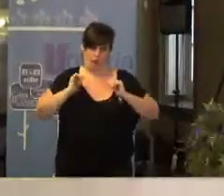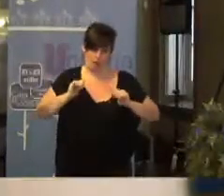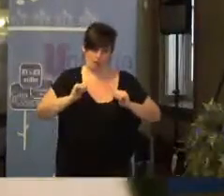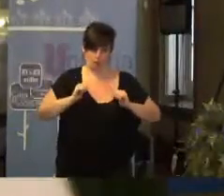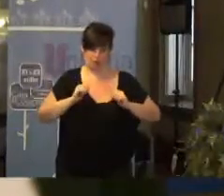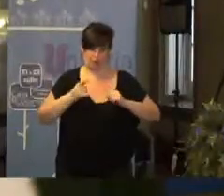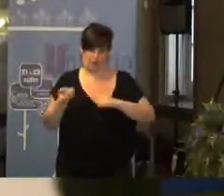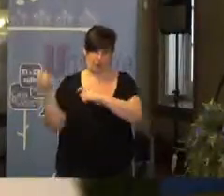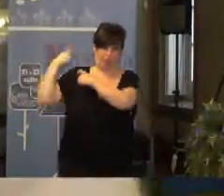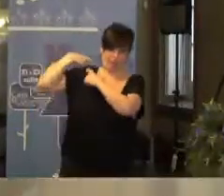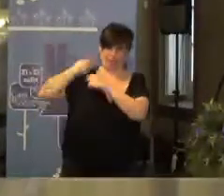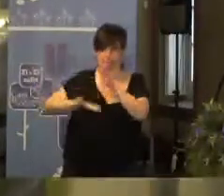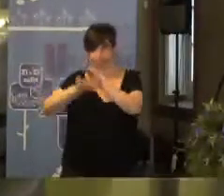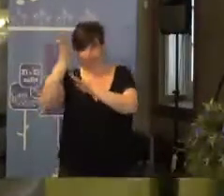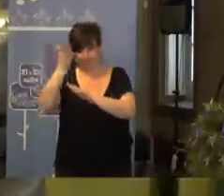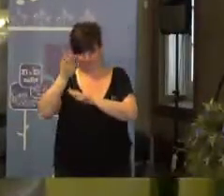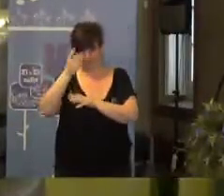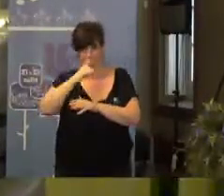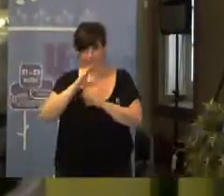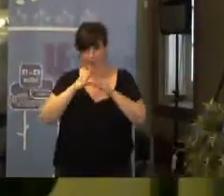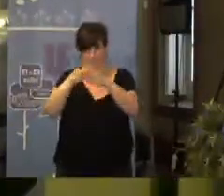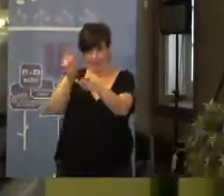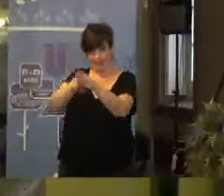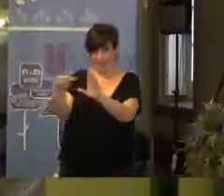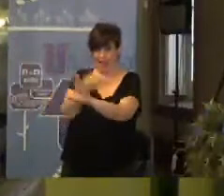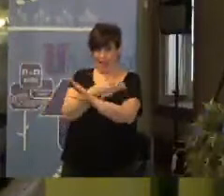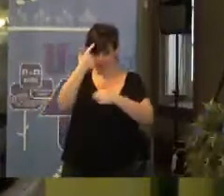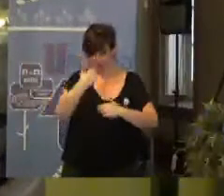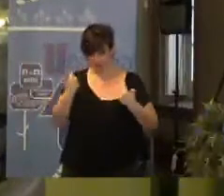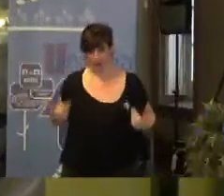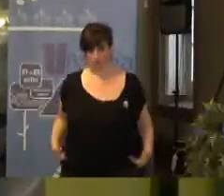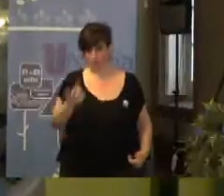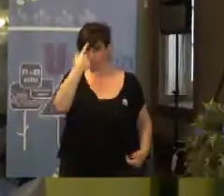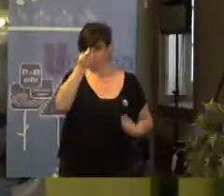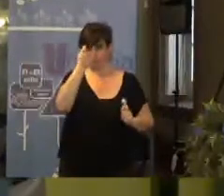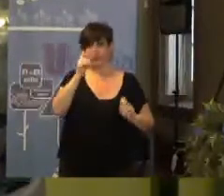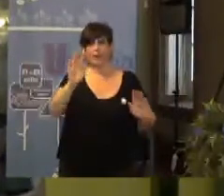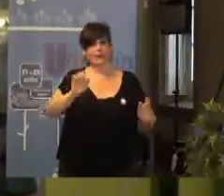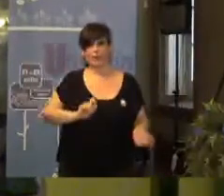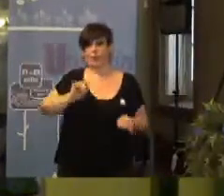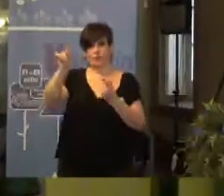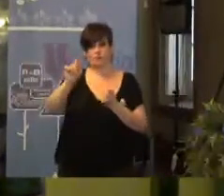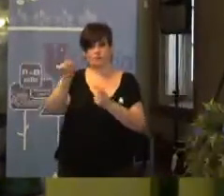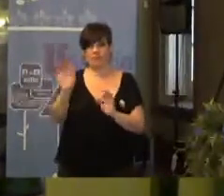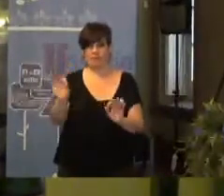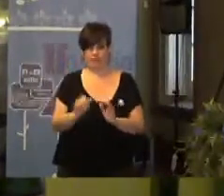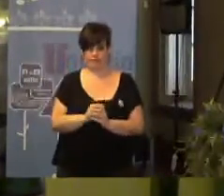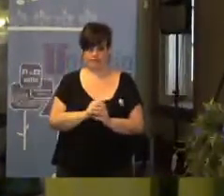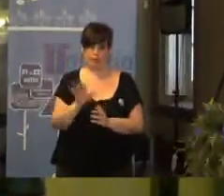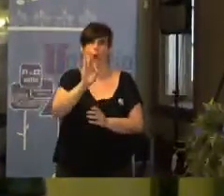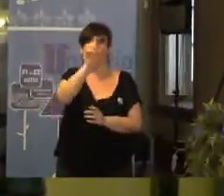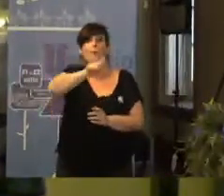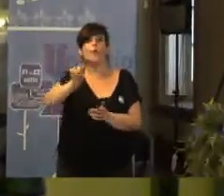bota, non? Que levaban cando se subían ao barco. Pero son emigrantes, ou desde logo son xente